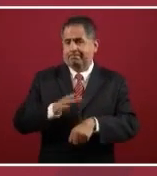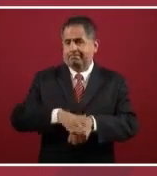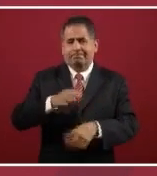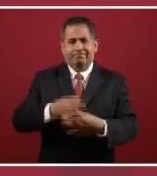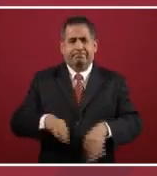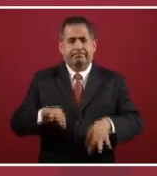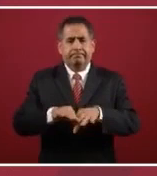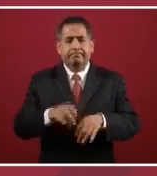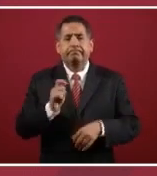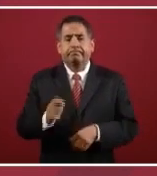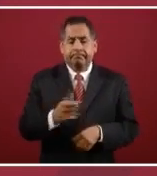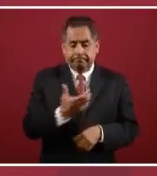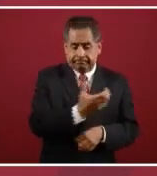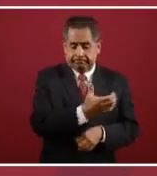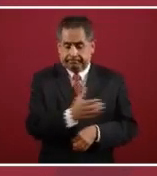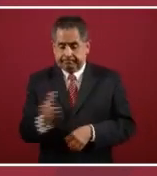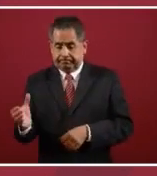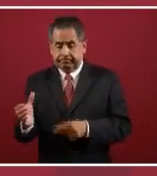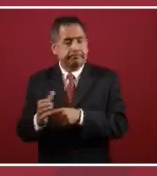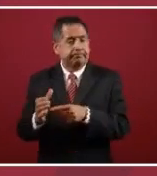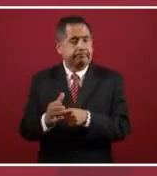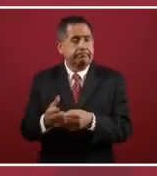que es el campo.